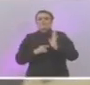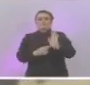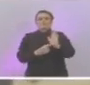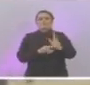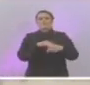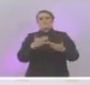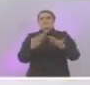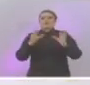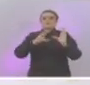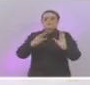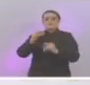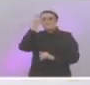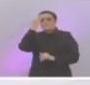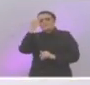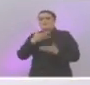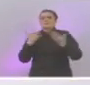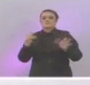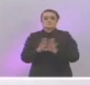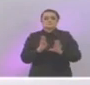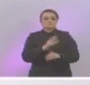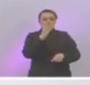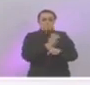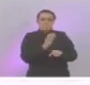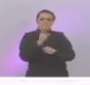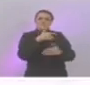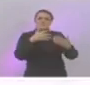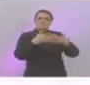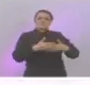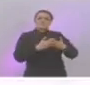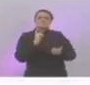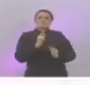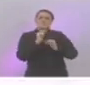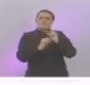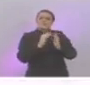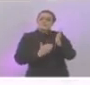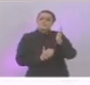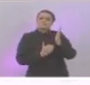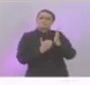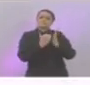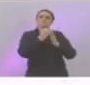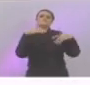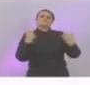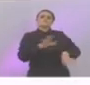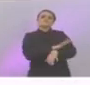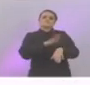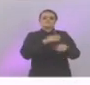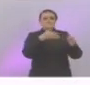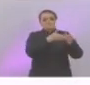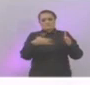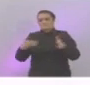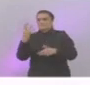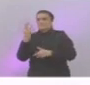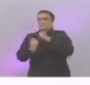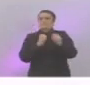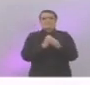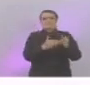dual. El sector terciario de nuestra economía ha crecido vigorosamente. En estos últimos